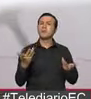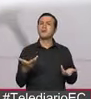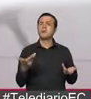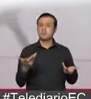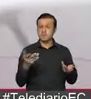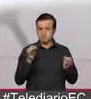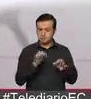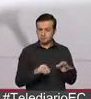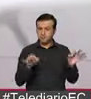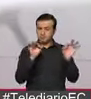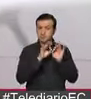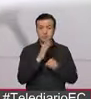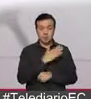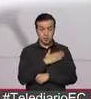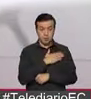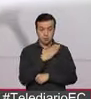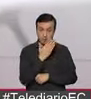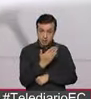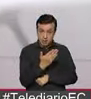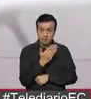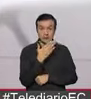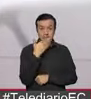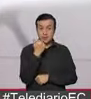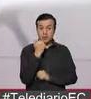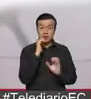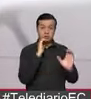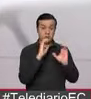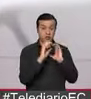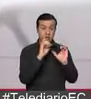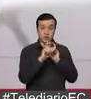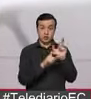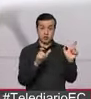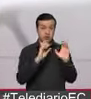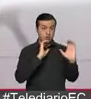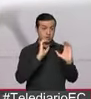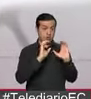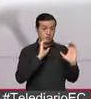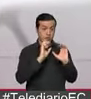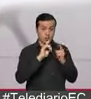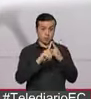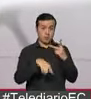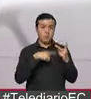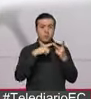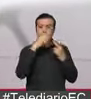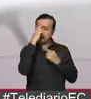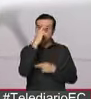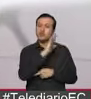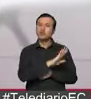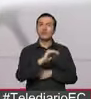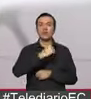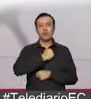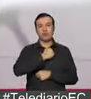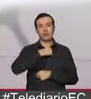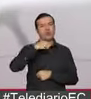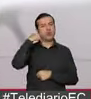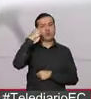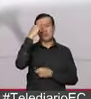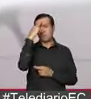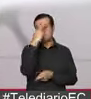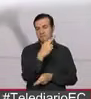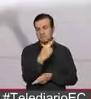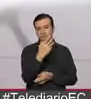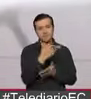generando confianza confianza una mejor comunicación con los ciudadanos pero también respetando sus derechos en ese sentido